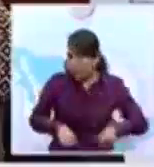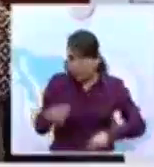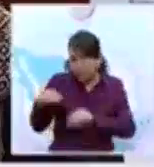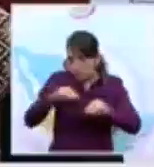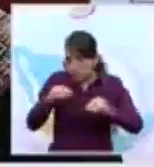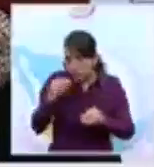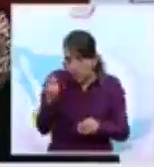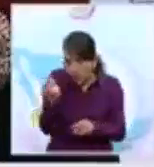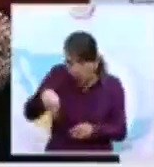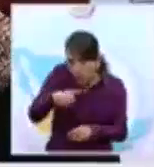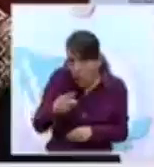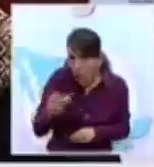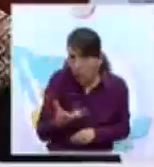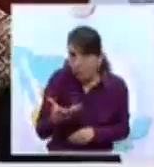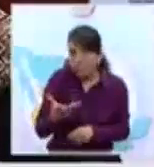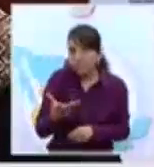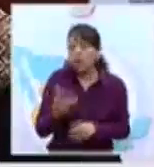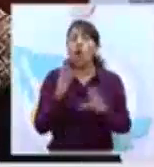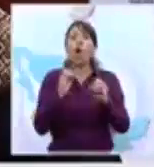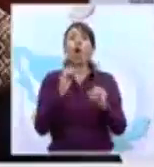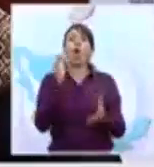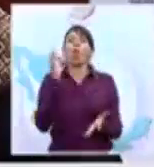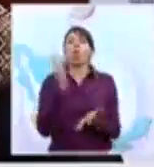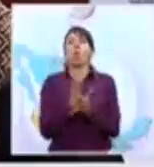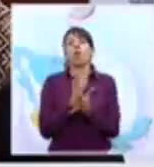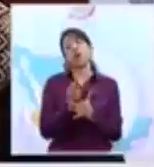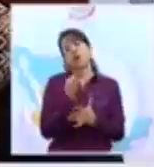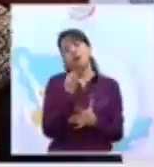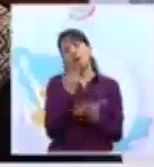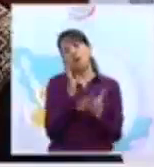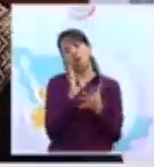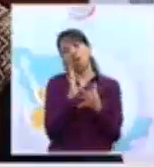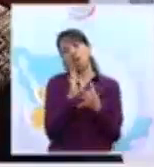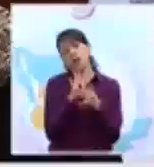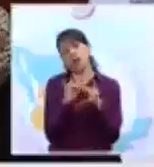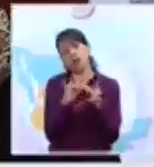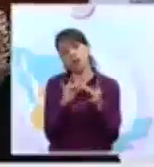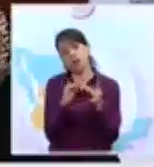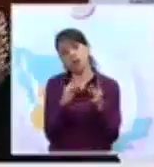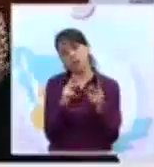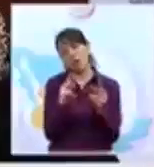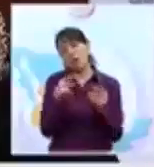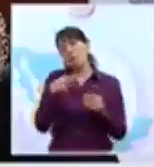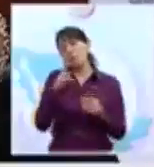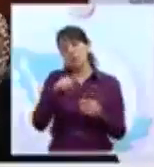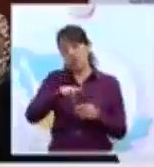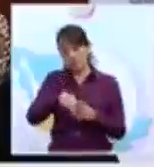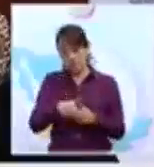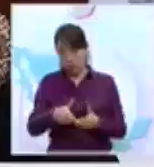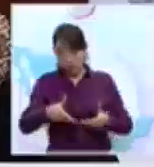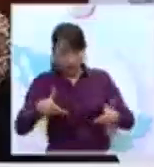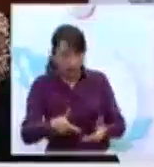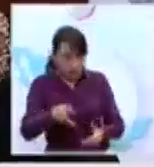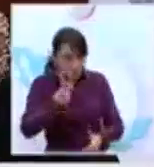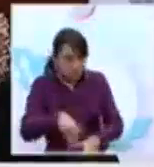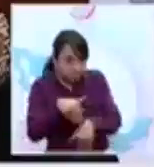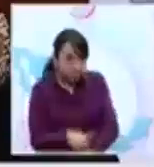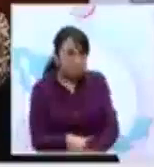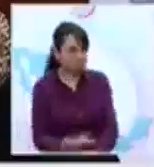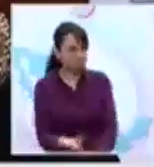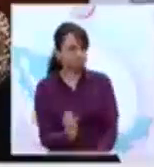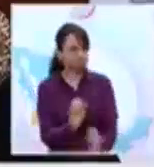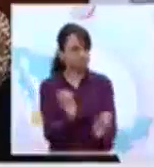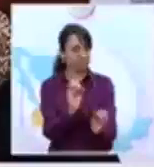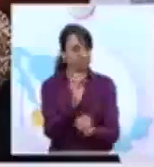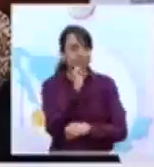haciendo un discurso, pero en la práctica es otra cosa? ¿Sí? Y lo otro, de que al mismo tiempo de que existe desnutrición, hay